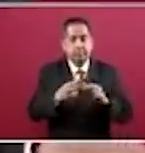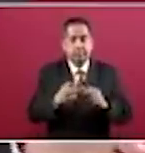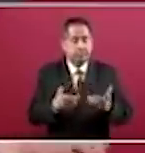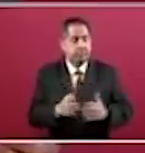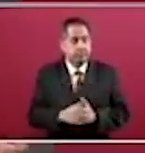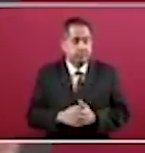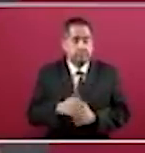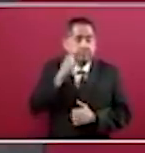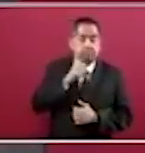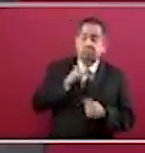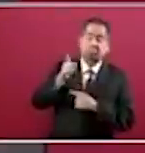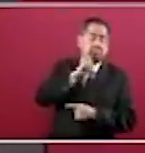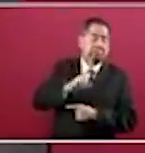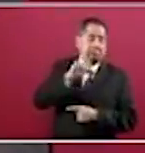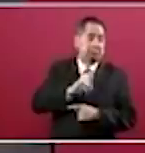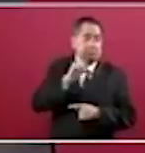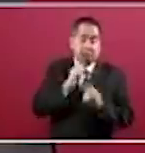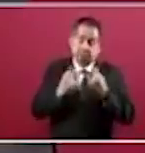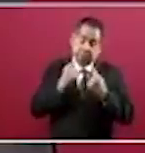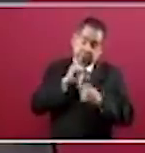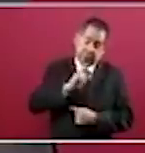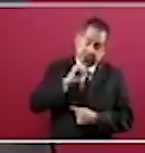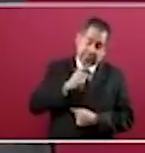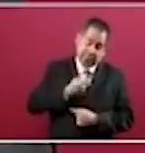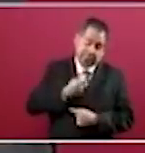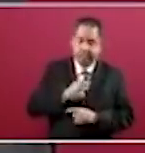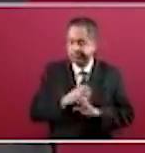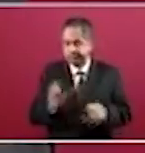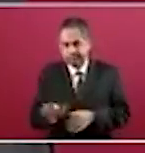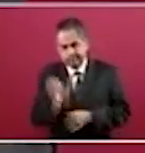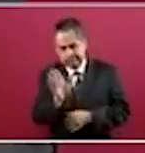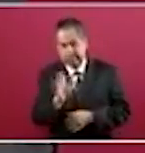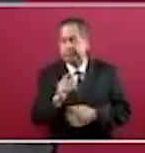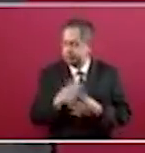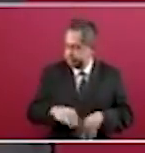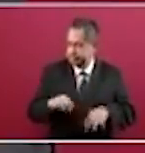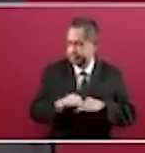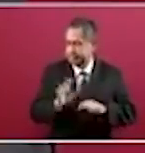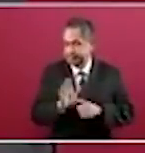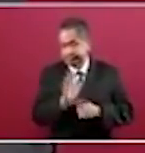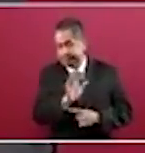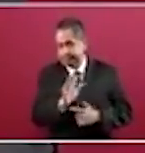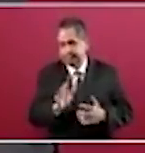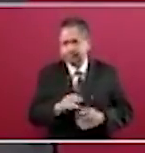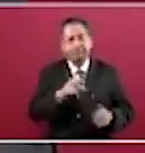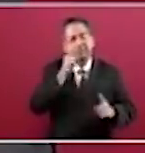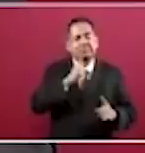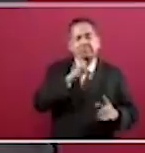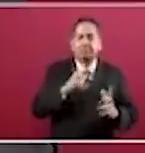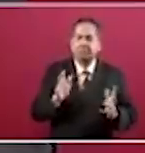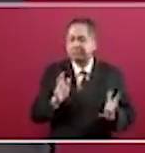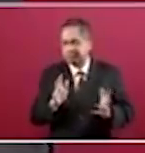que es mentira lo que yo digo. Entonces, por eso es importante, no siempre,